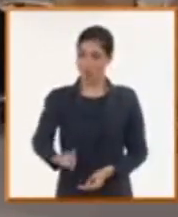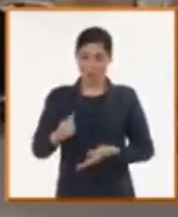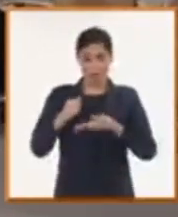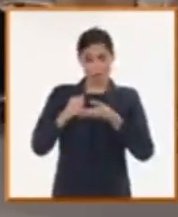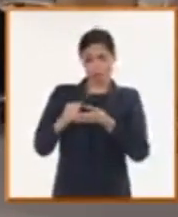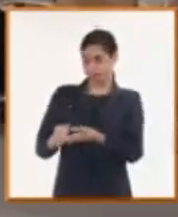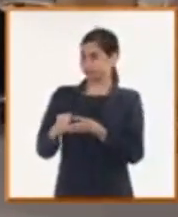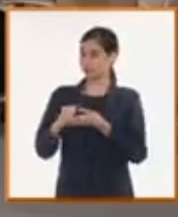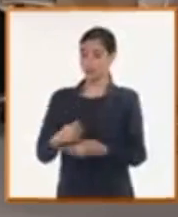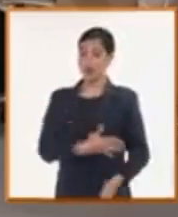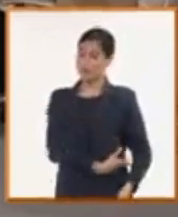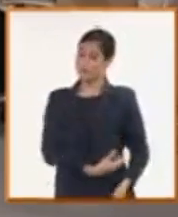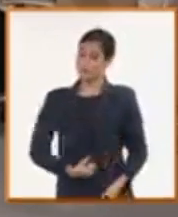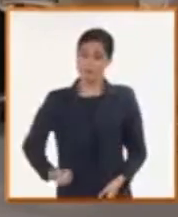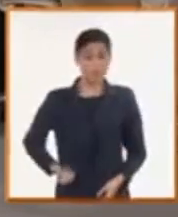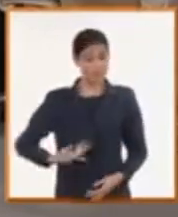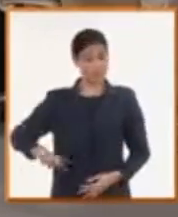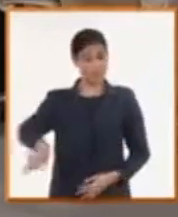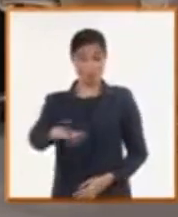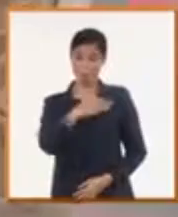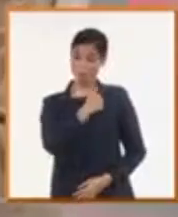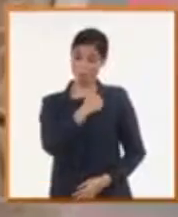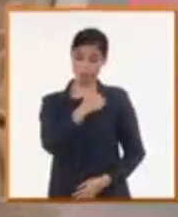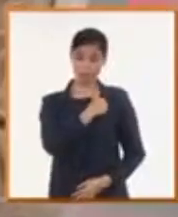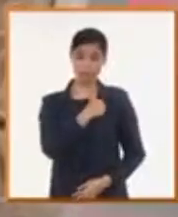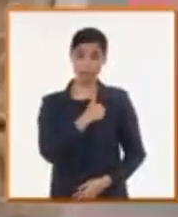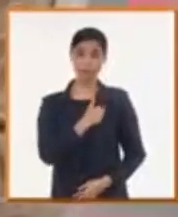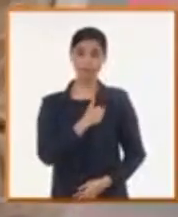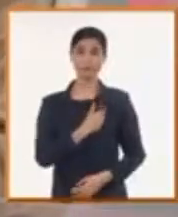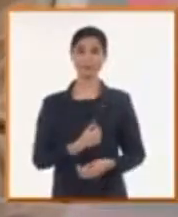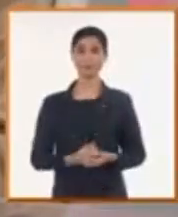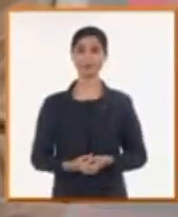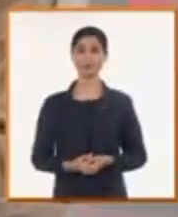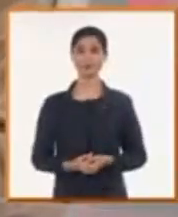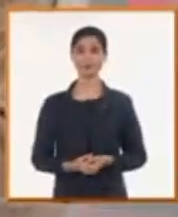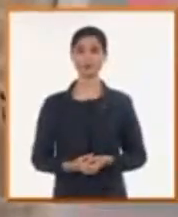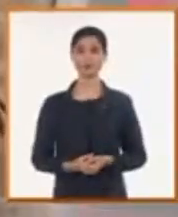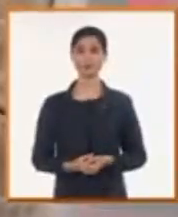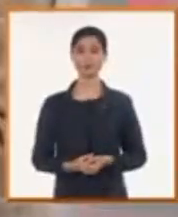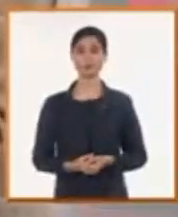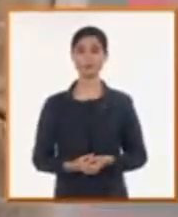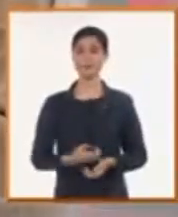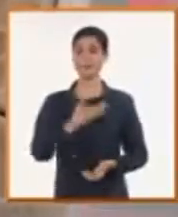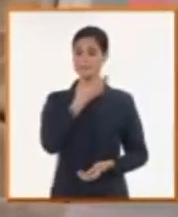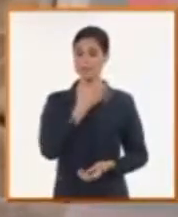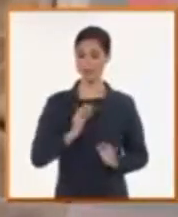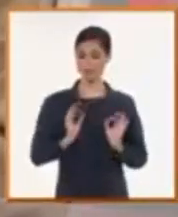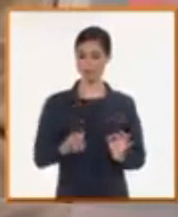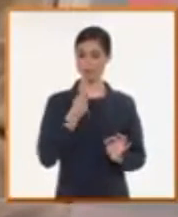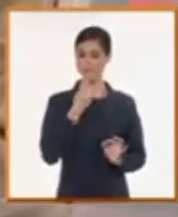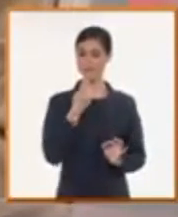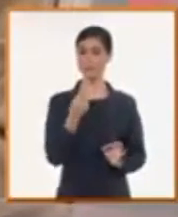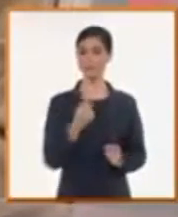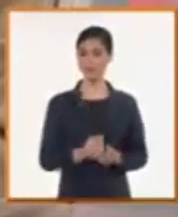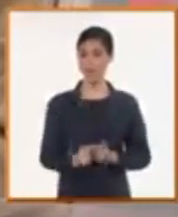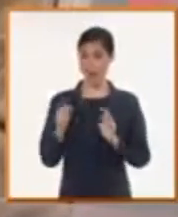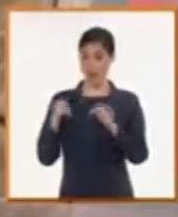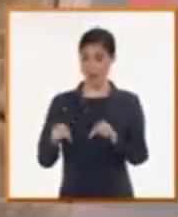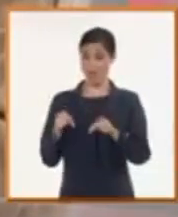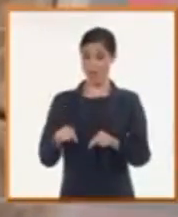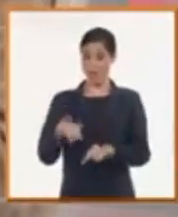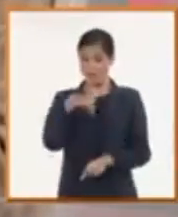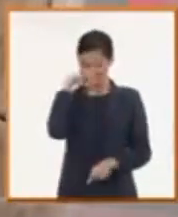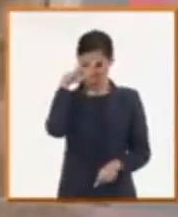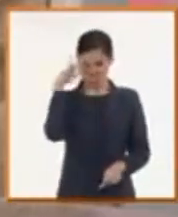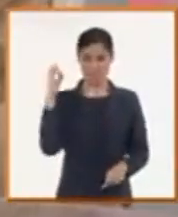es la dirección principal elegida por el comandante en jefe. Aquí sí vamos a echar la batalla definitiva.